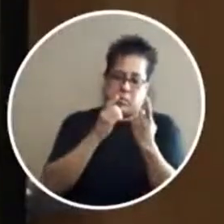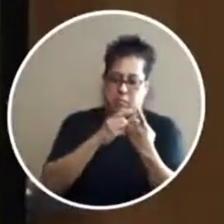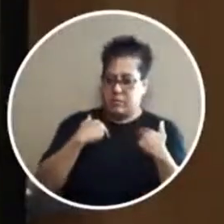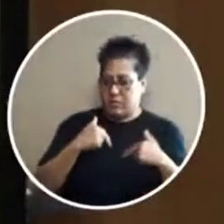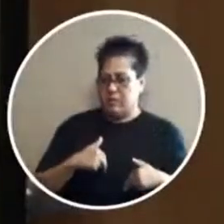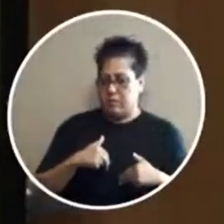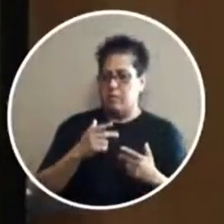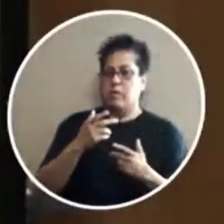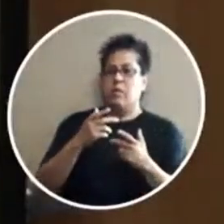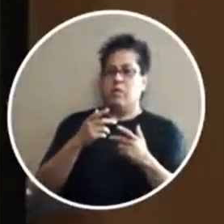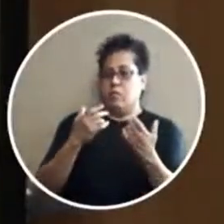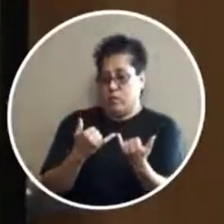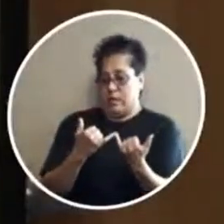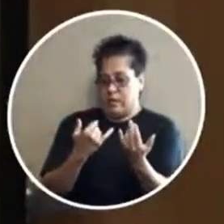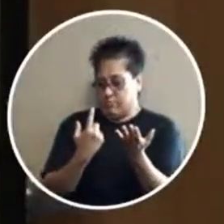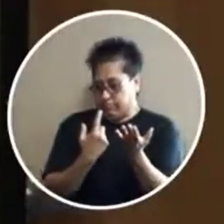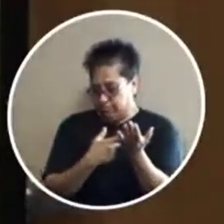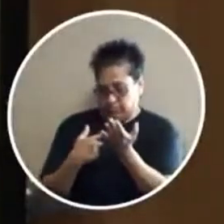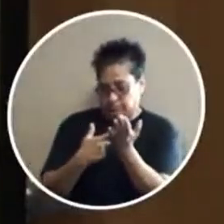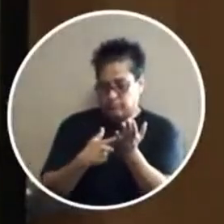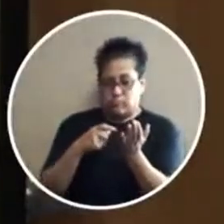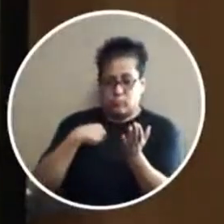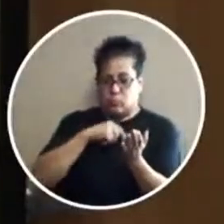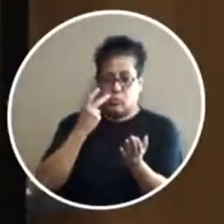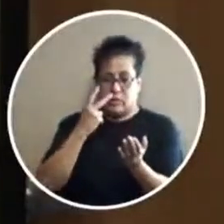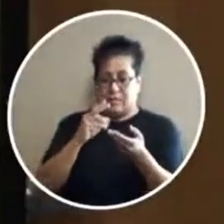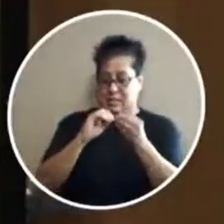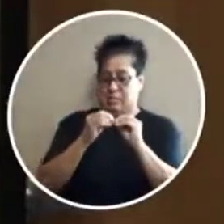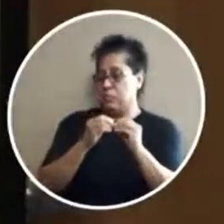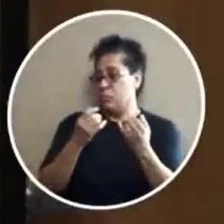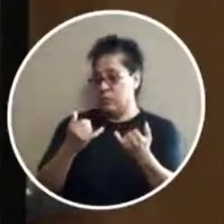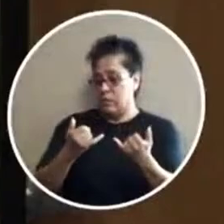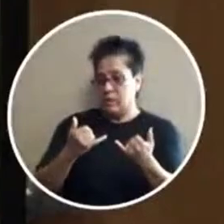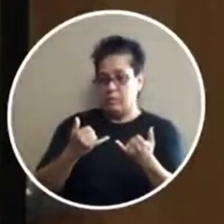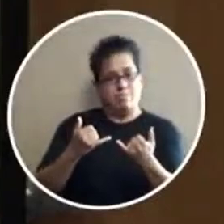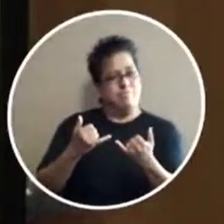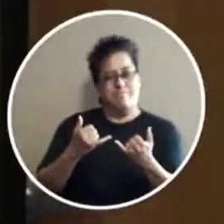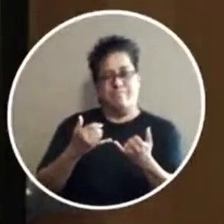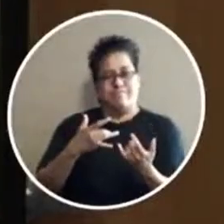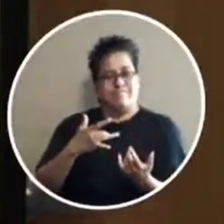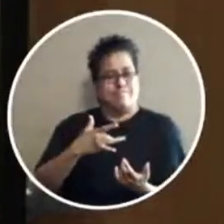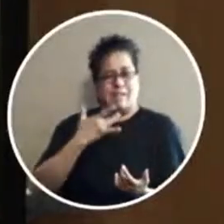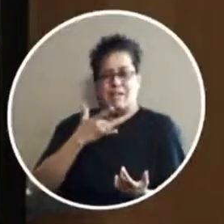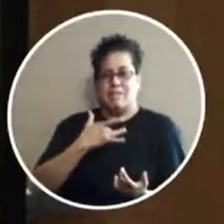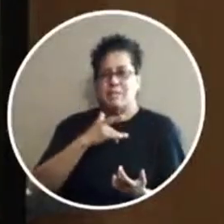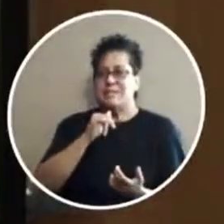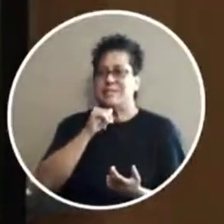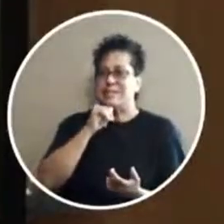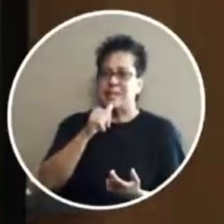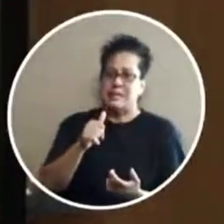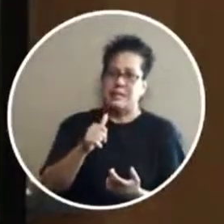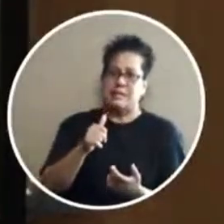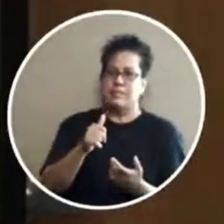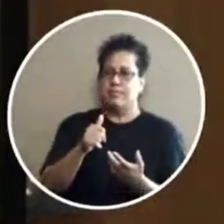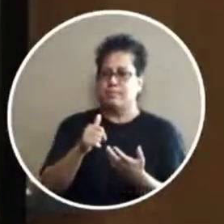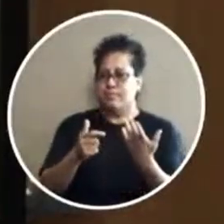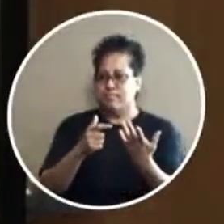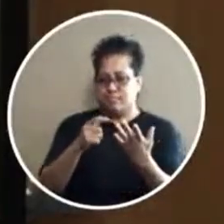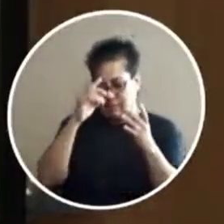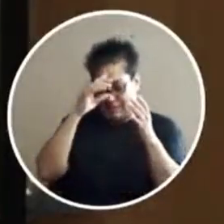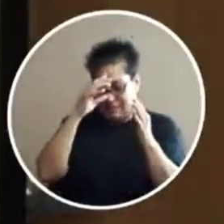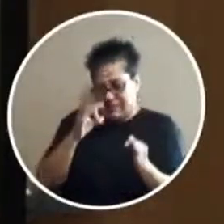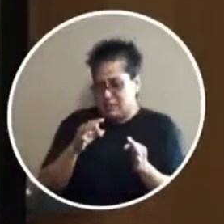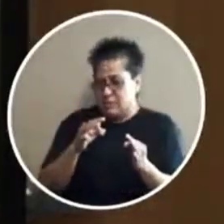manera que estamos viendo los números en este momento, no creemos que es una